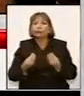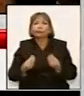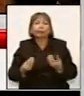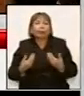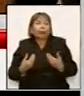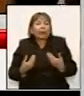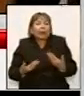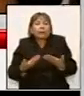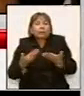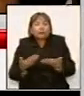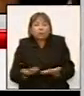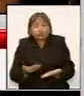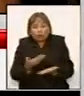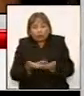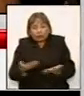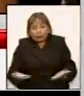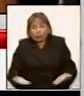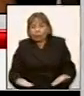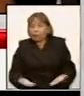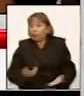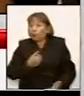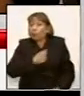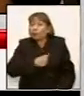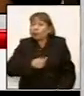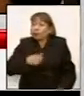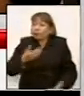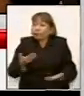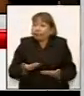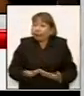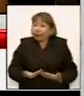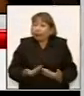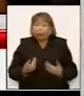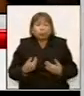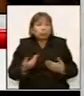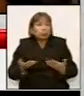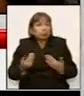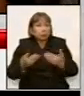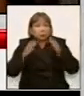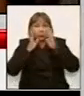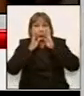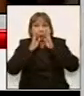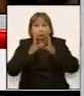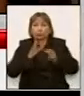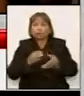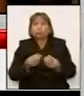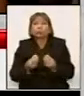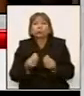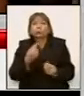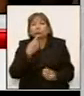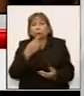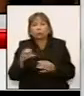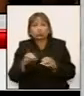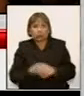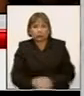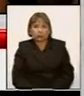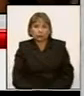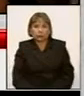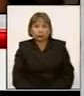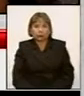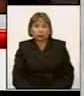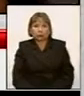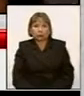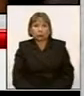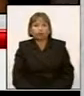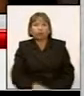que puede contar con los recursos, pero lamentablemente no le dan la atención como debería ser, ¿no?